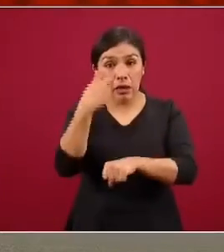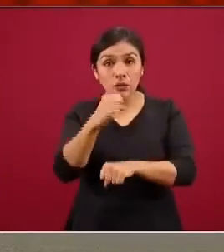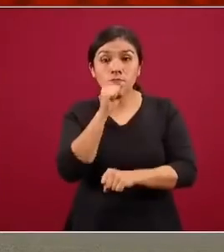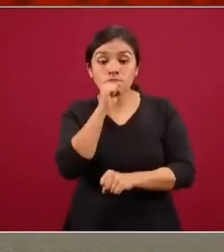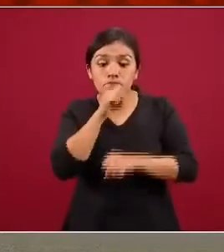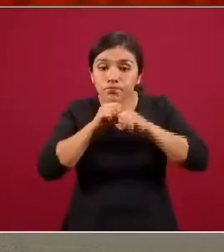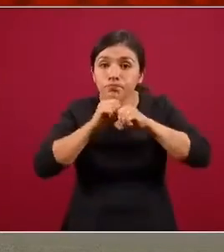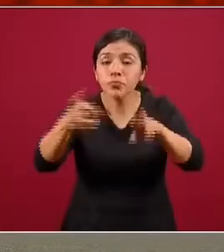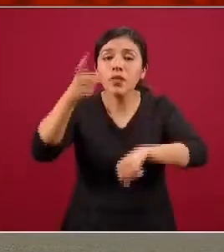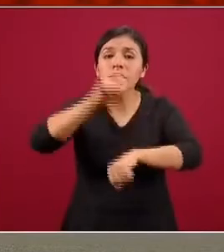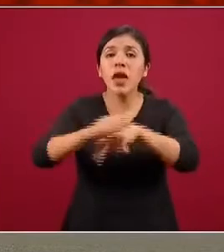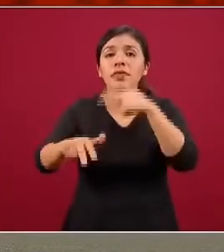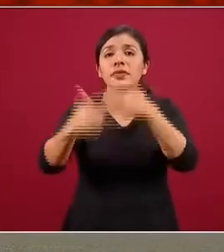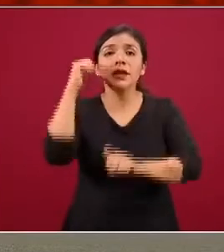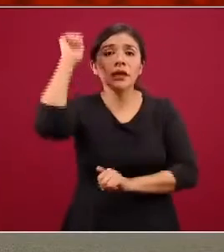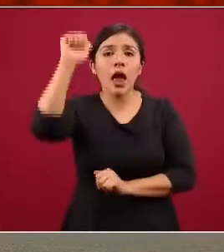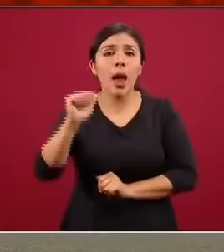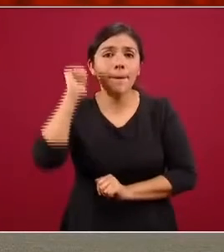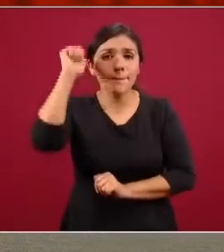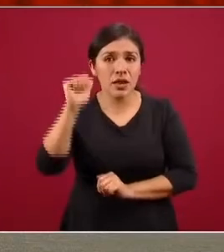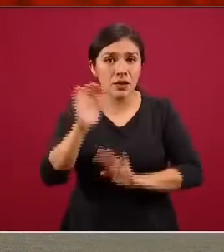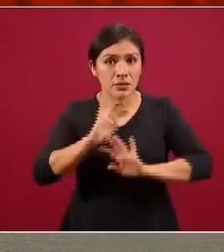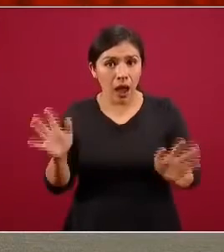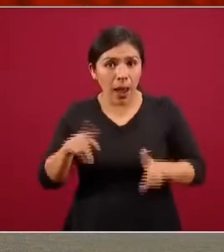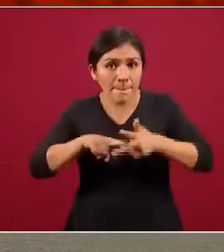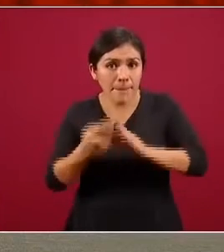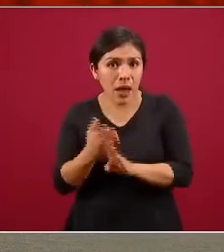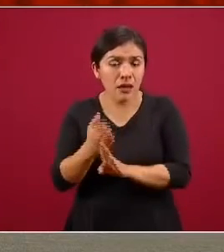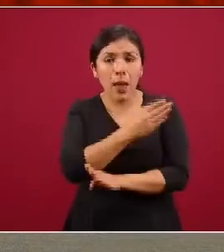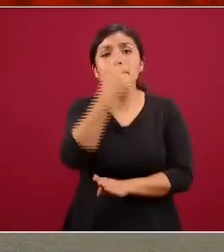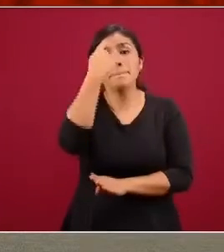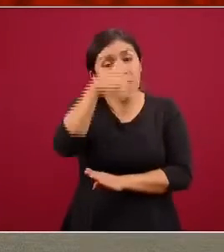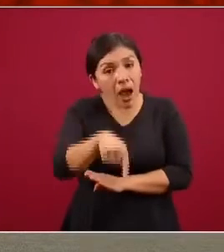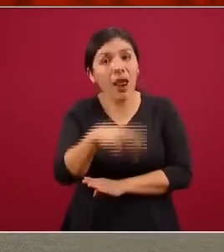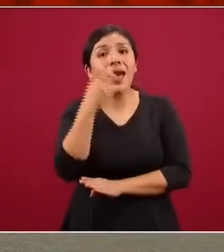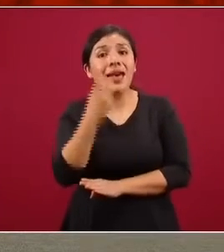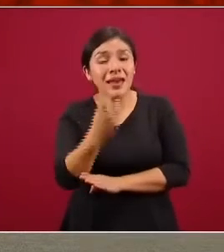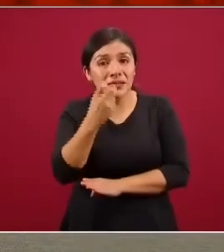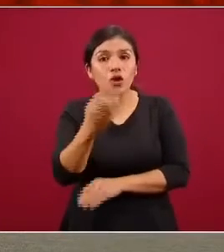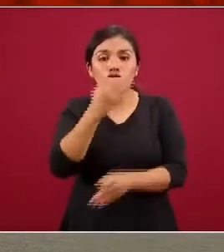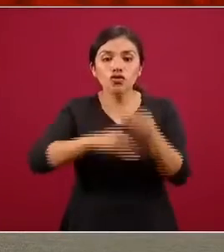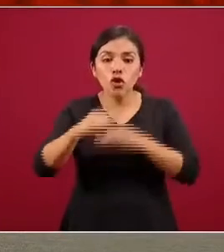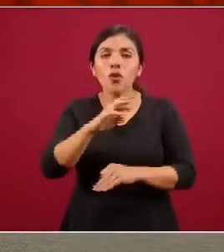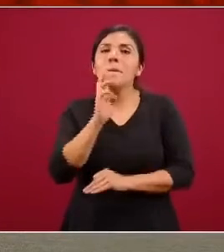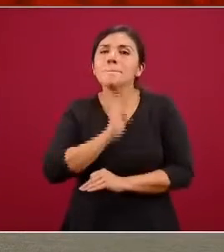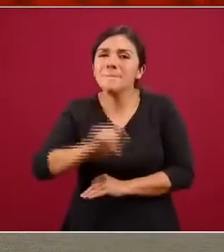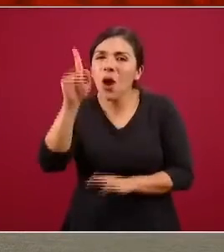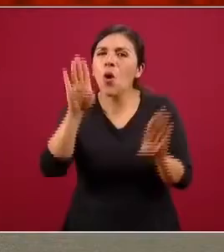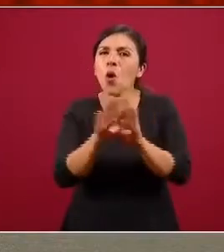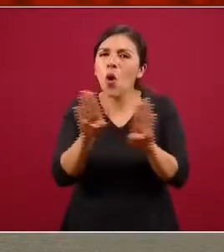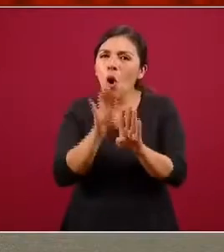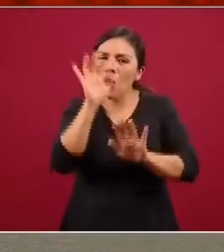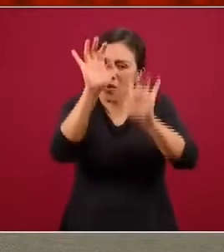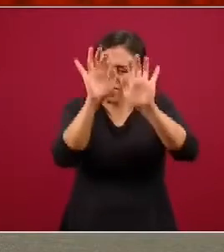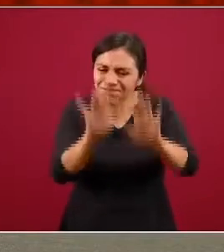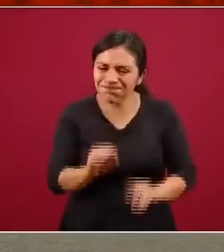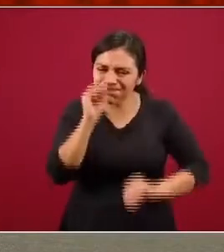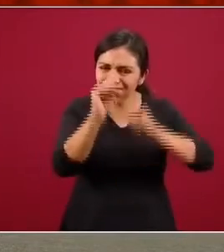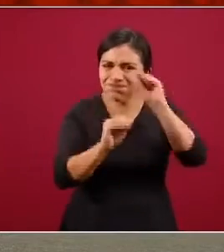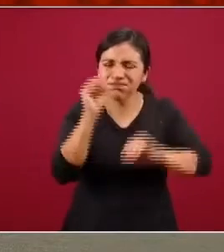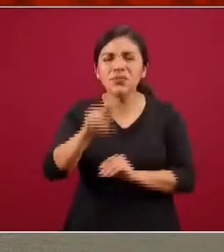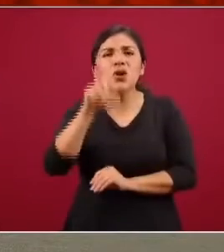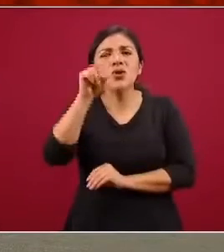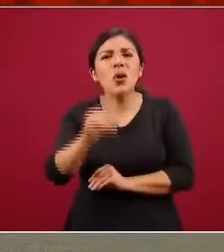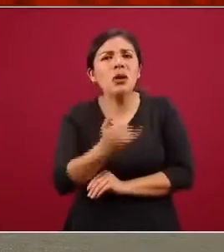emitió el 13 de abril, con el propósito de que tuviéramos la mejor posibilidad de que